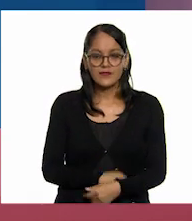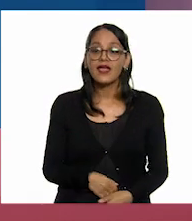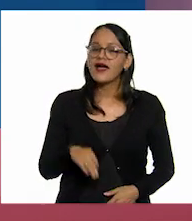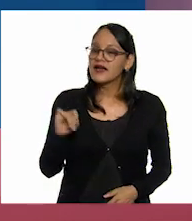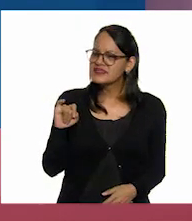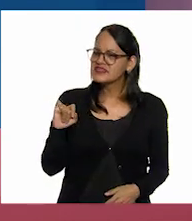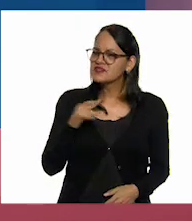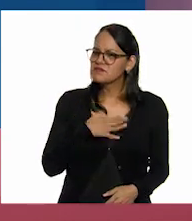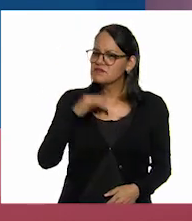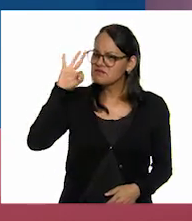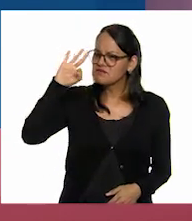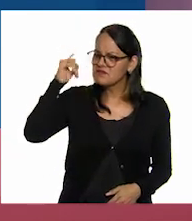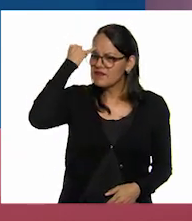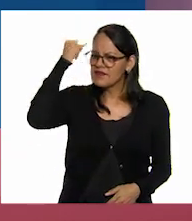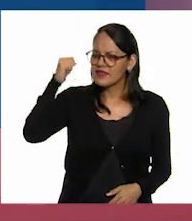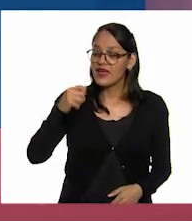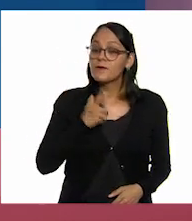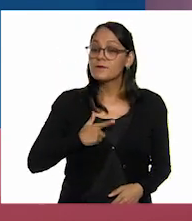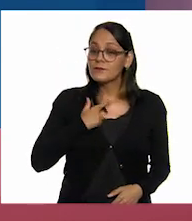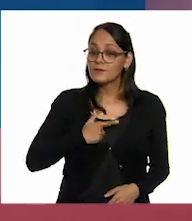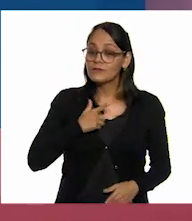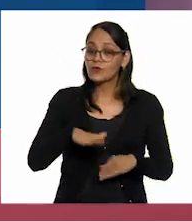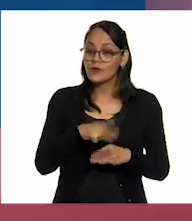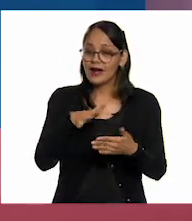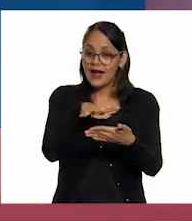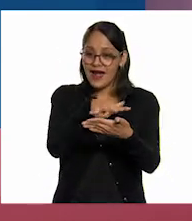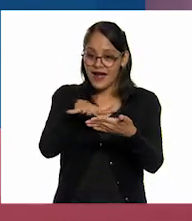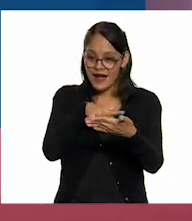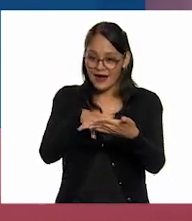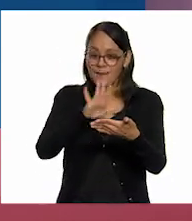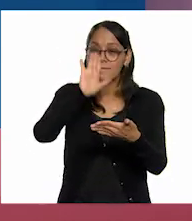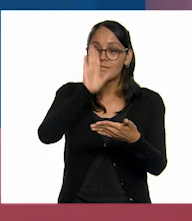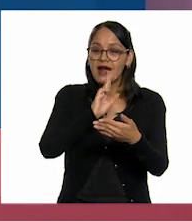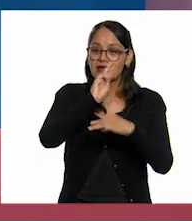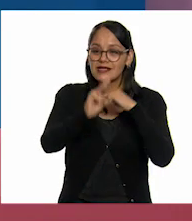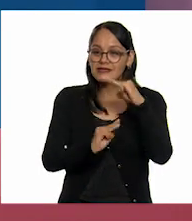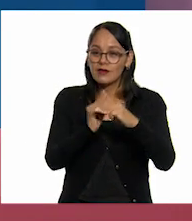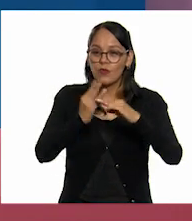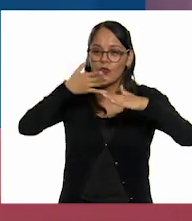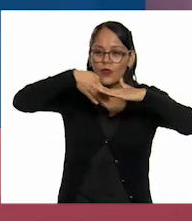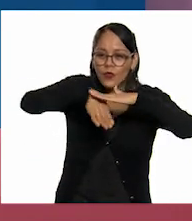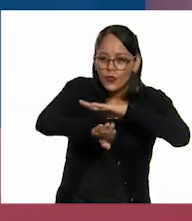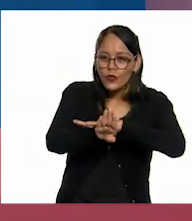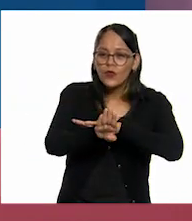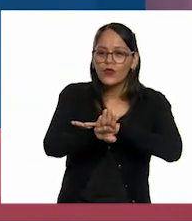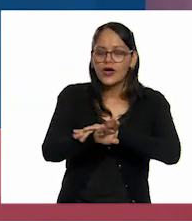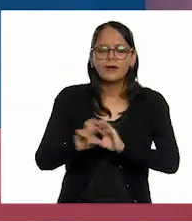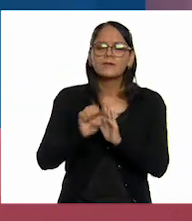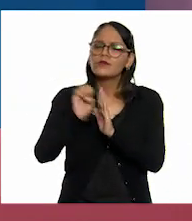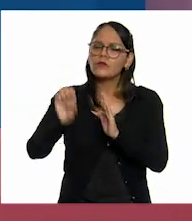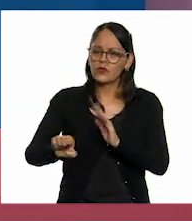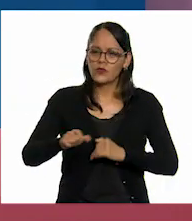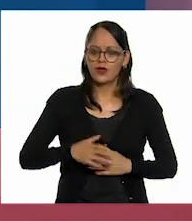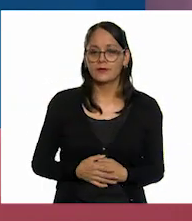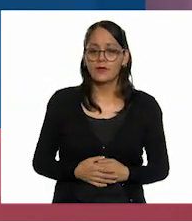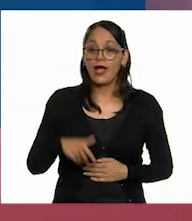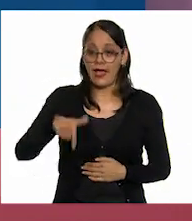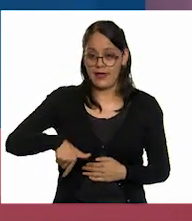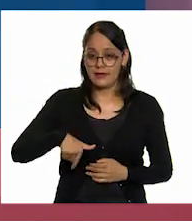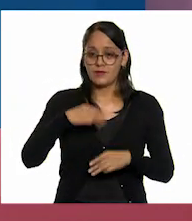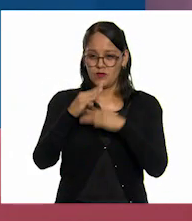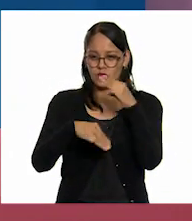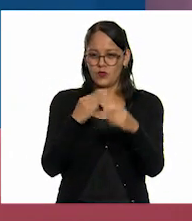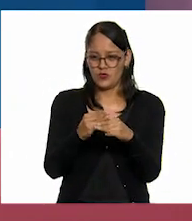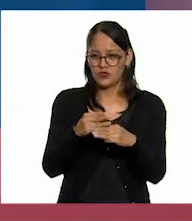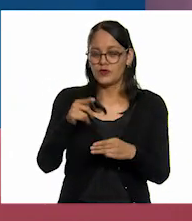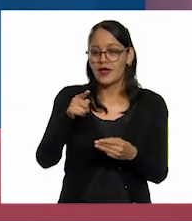esa idea de que leer es como entrar a otros mundos. Por ejemplo, en este mundo,